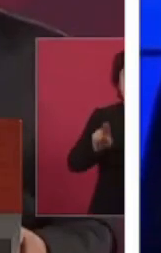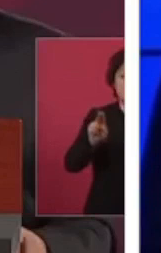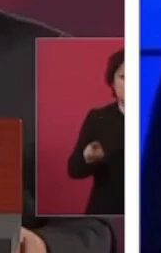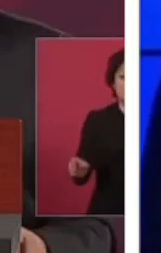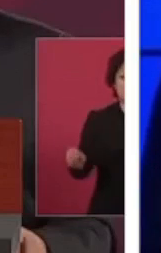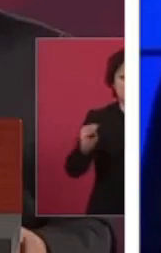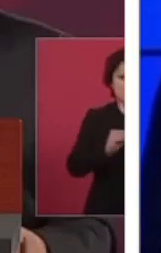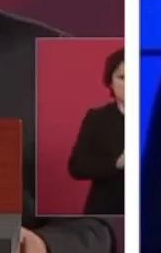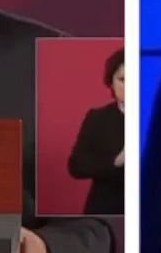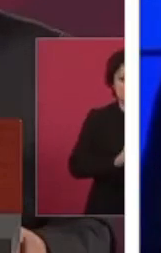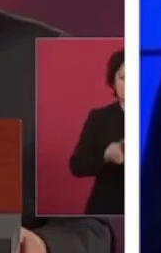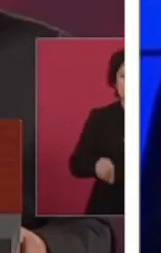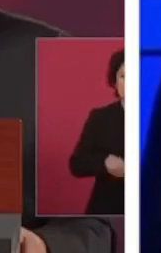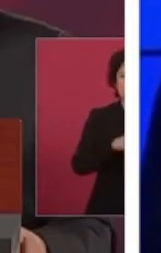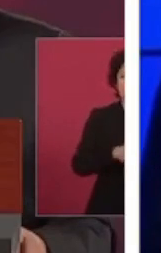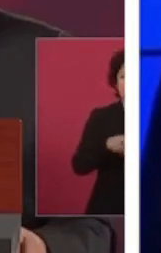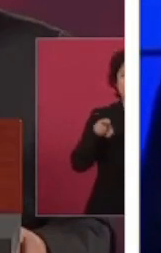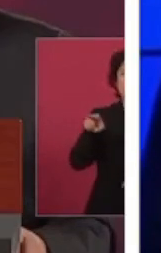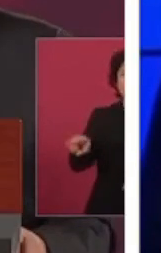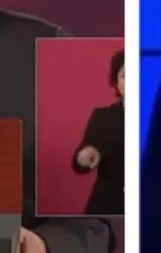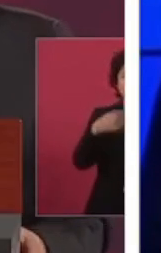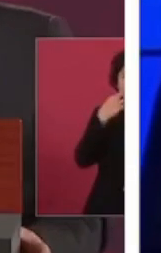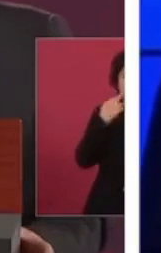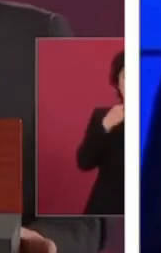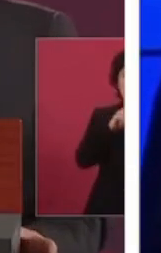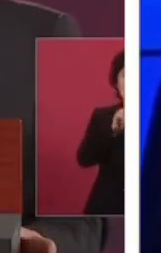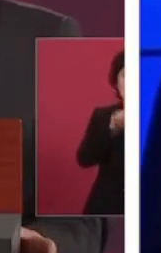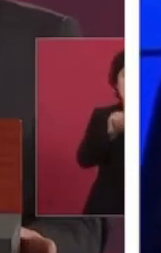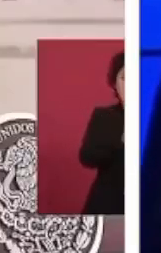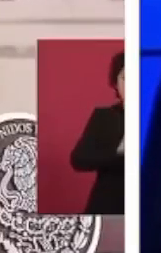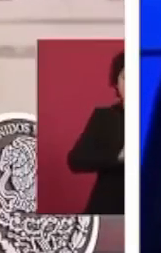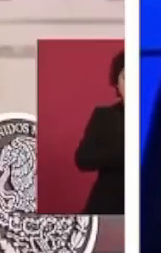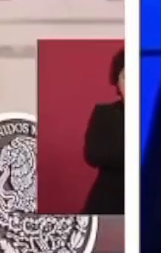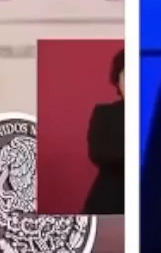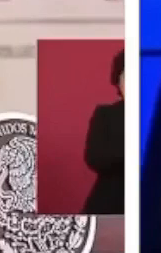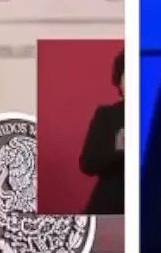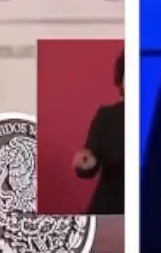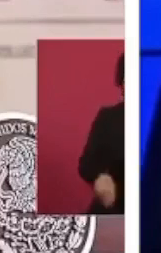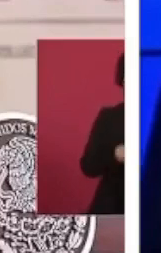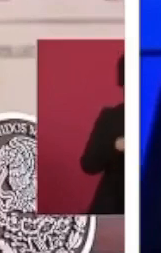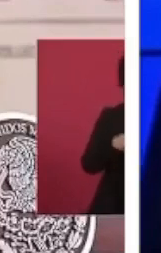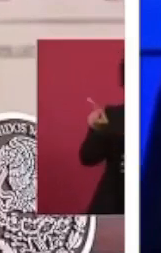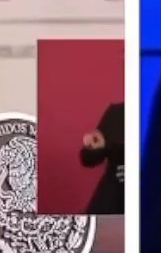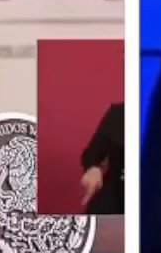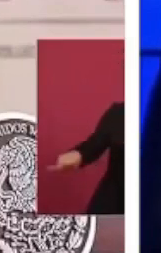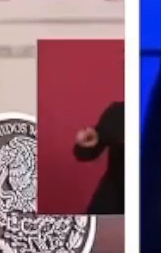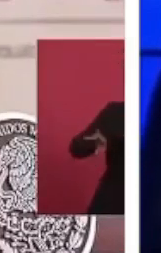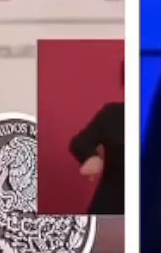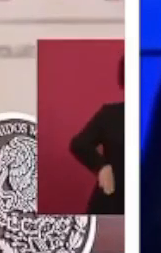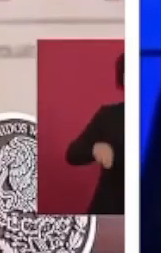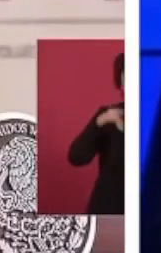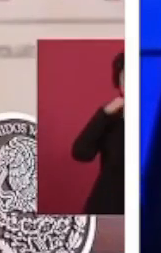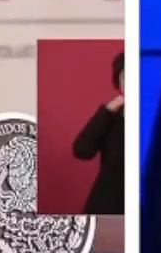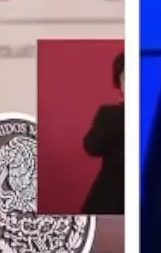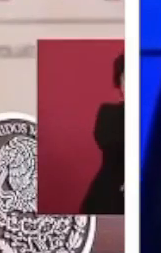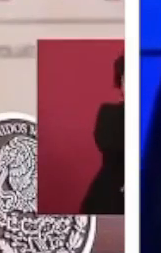el cambio que él propone es un cambio hacia la izquierda, una izquierda radicalizada, la izquierda que empobrece, una izquierda que donde se aplicó fue un fracaso en lo económico, en lo social, en lo